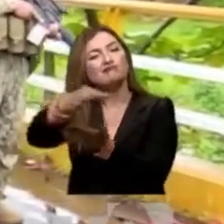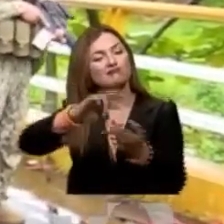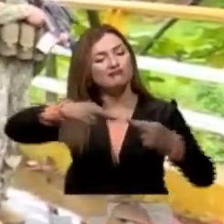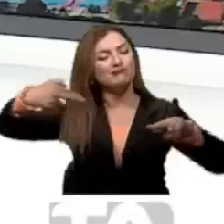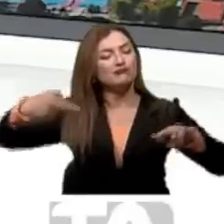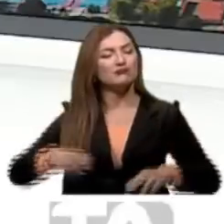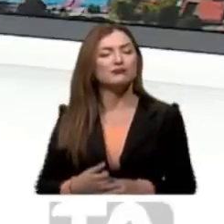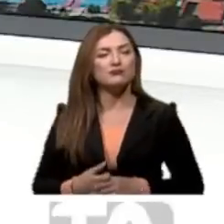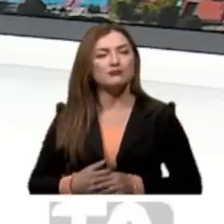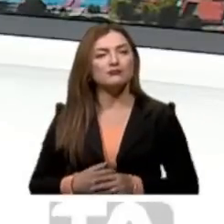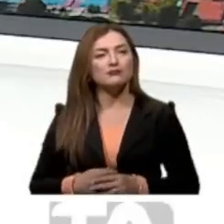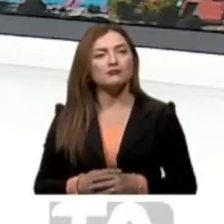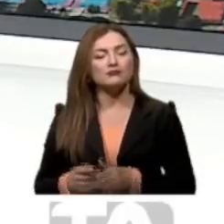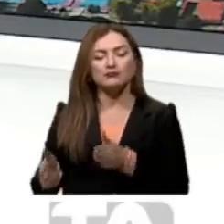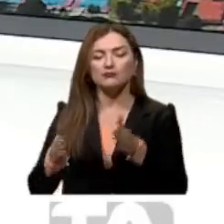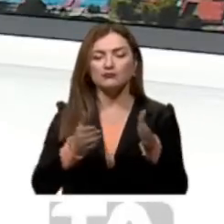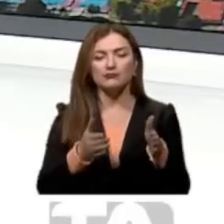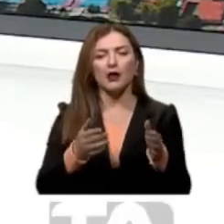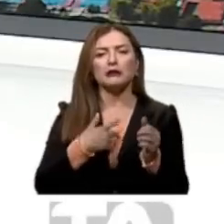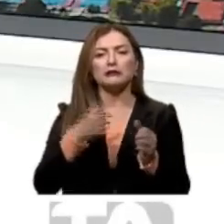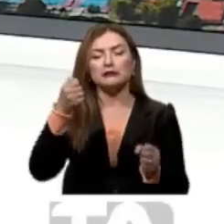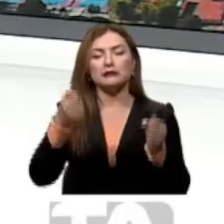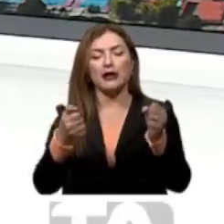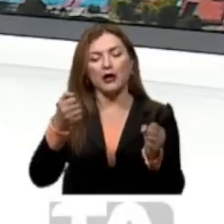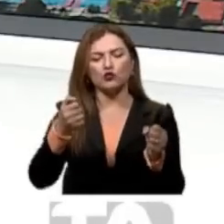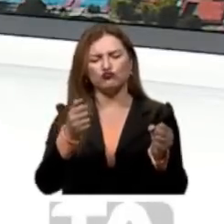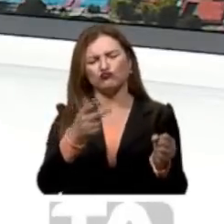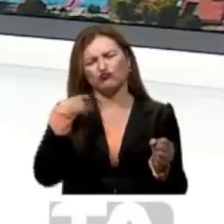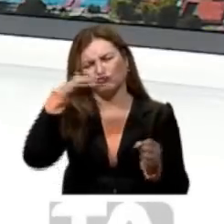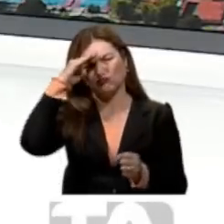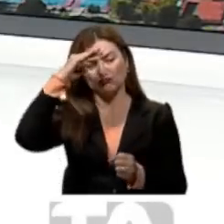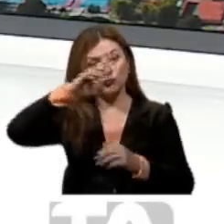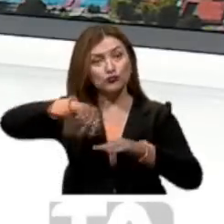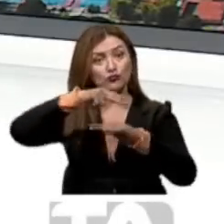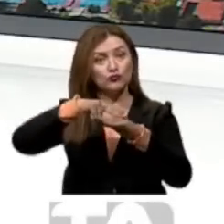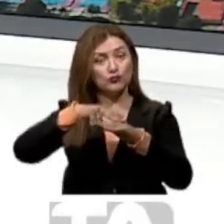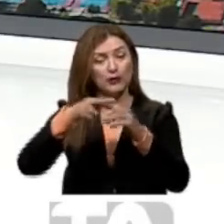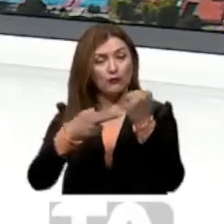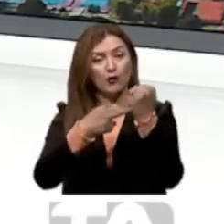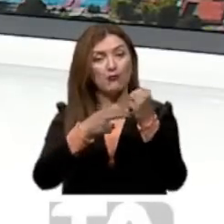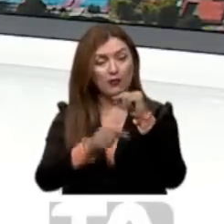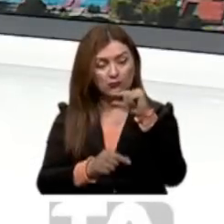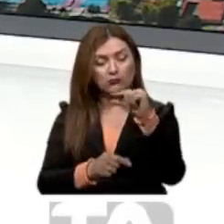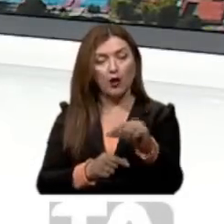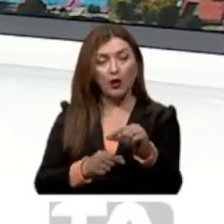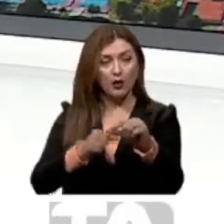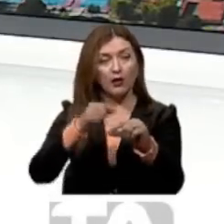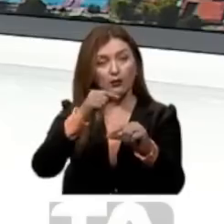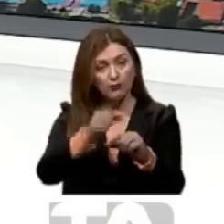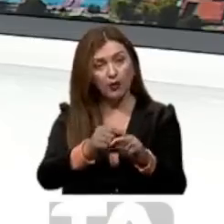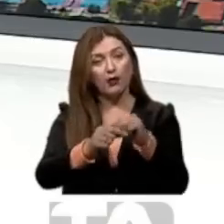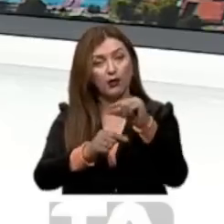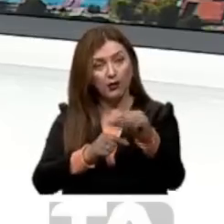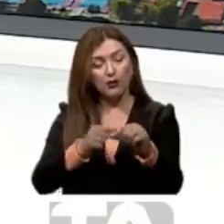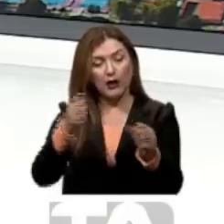región. El parque automotor de la Policía Nacional se refuerza a cuentagotas. Se han entregado